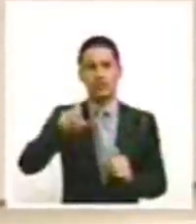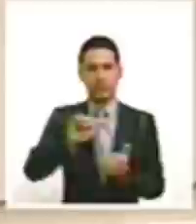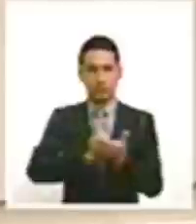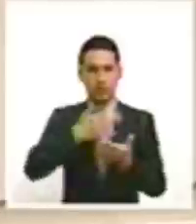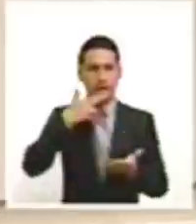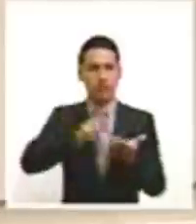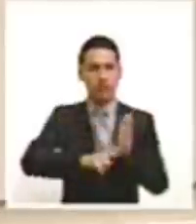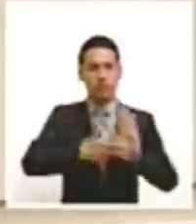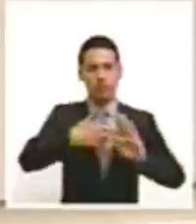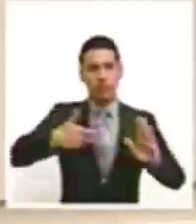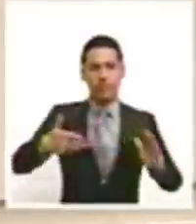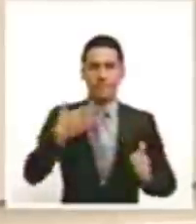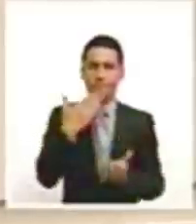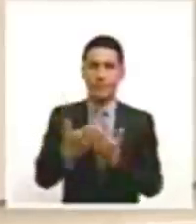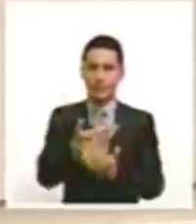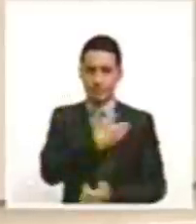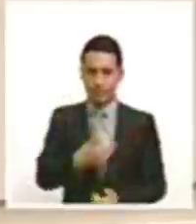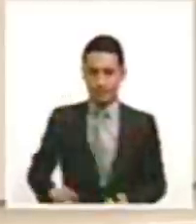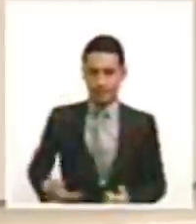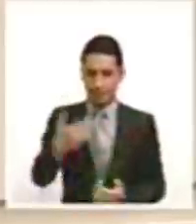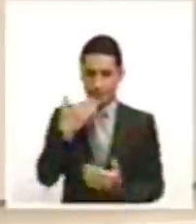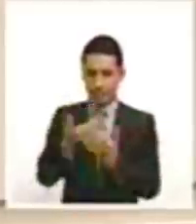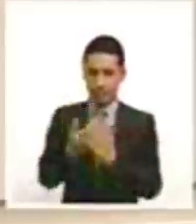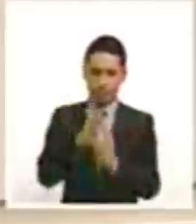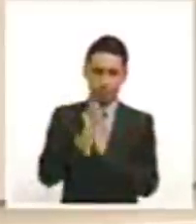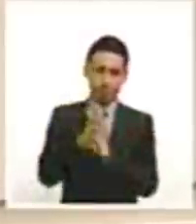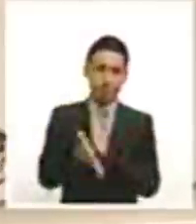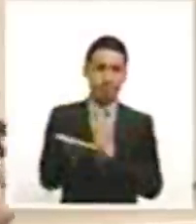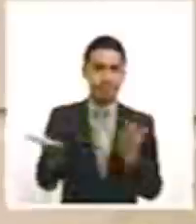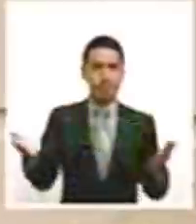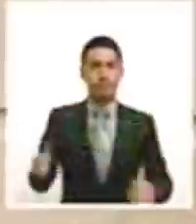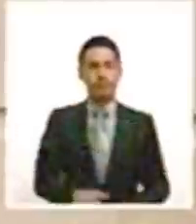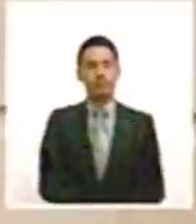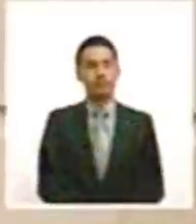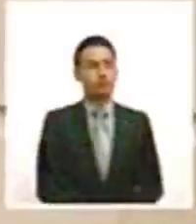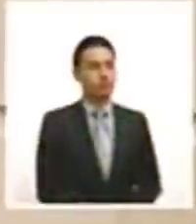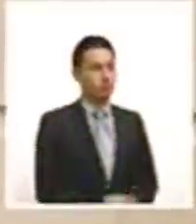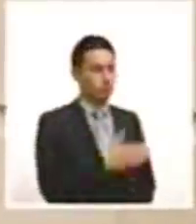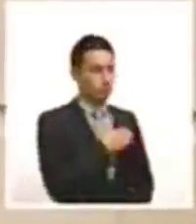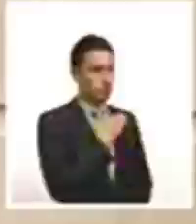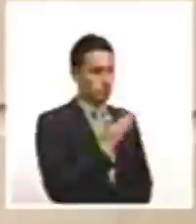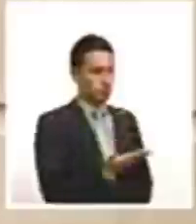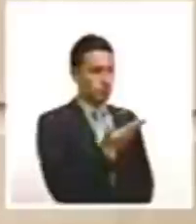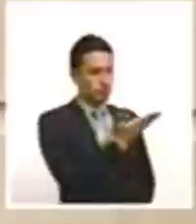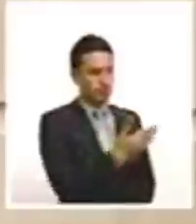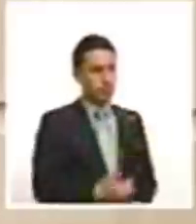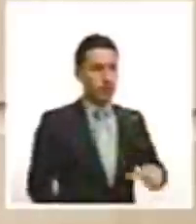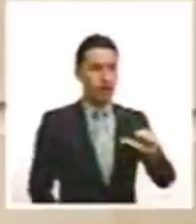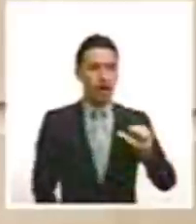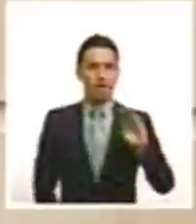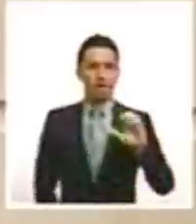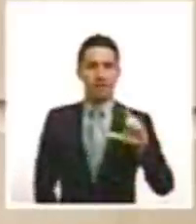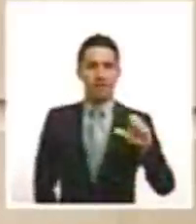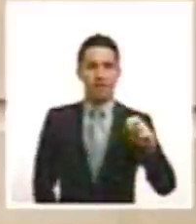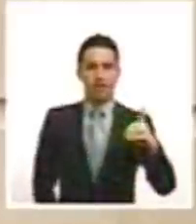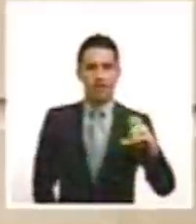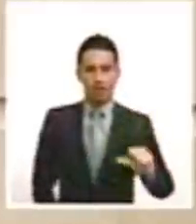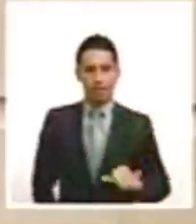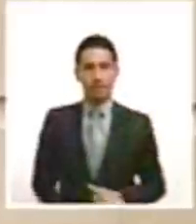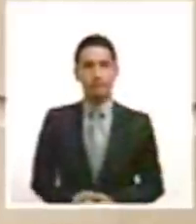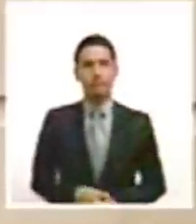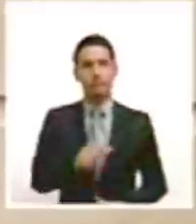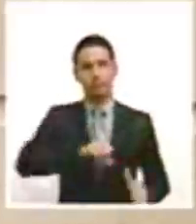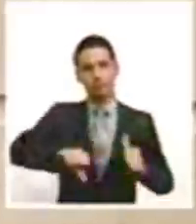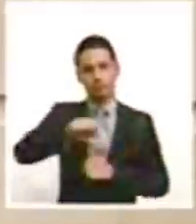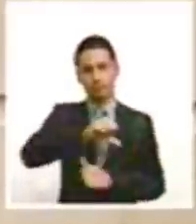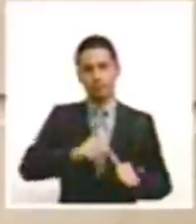Gracias, señor presidente, por haberme permitido esta constancia. Con mucho gusto, senador Avellaneda. Tiene